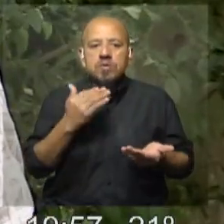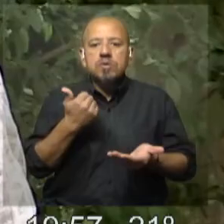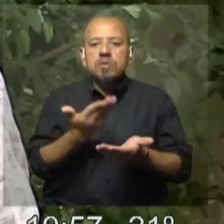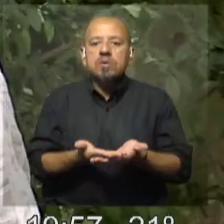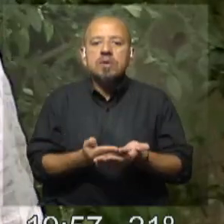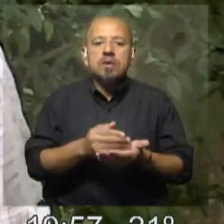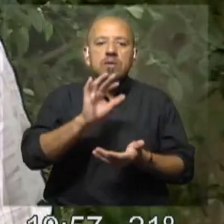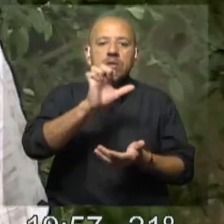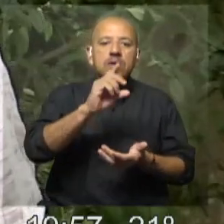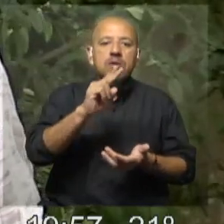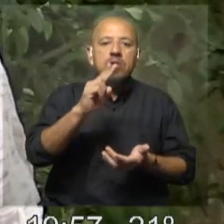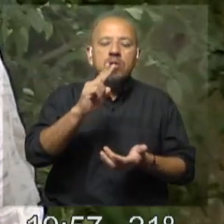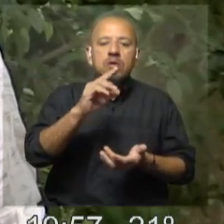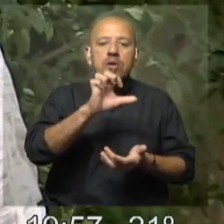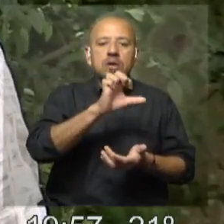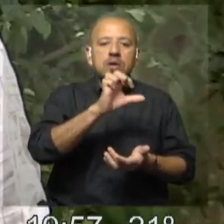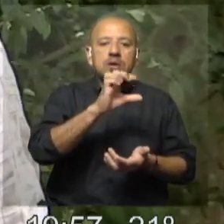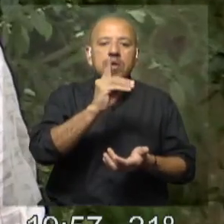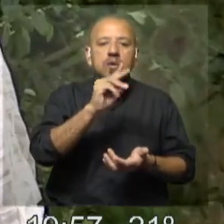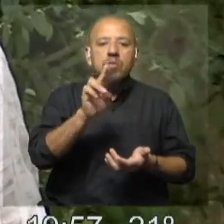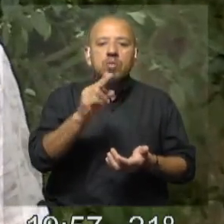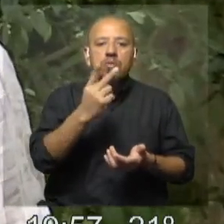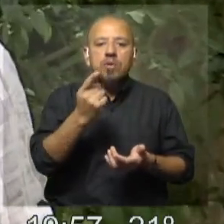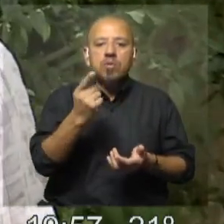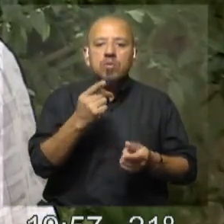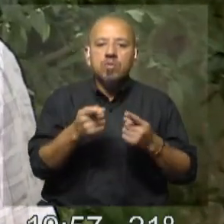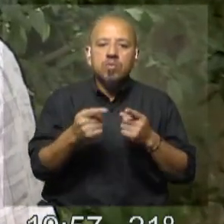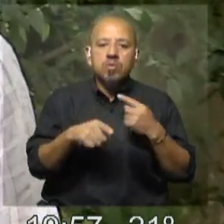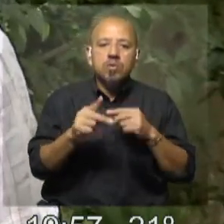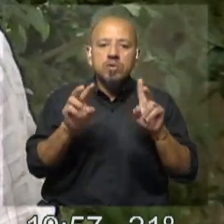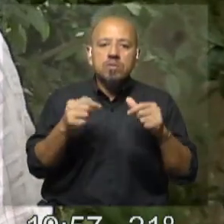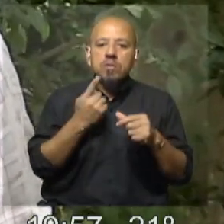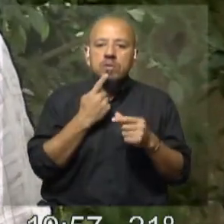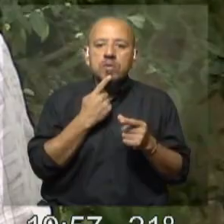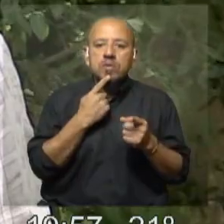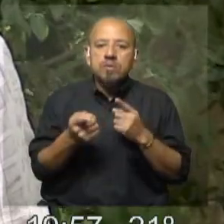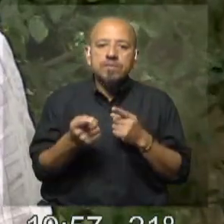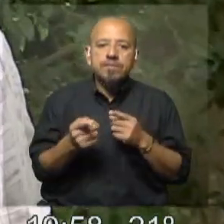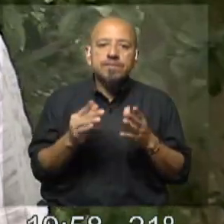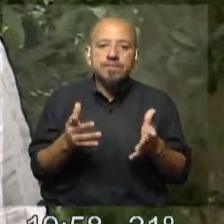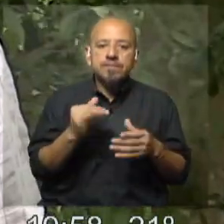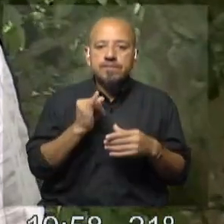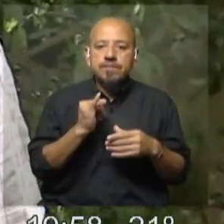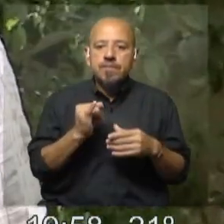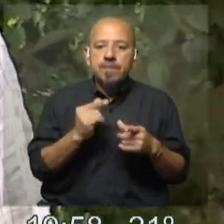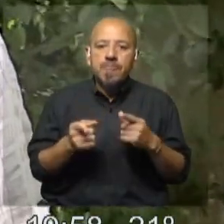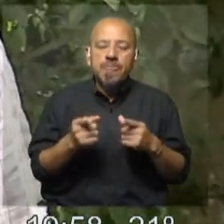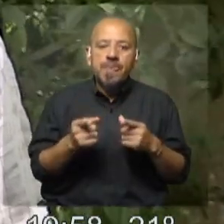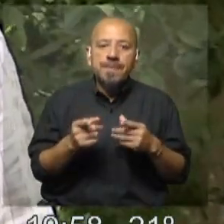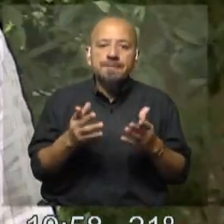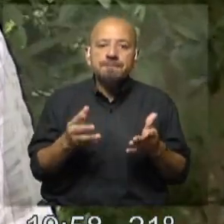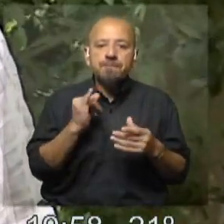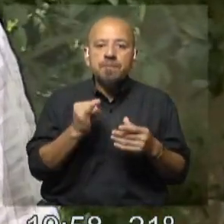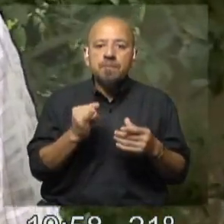de EDUI 21 un alineamiento dentro de la agenda política. Lo que sí es cierto es que